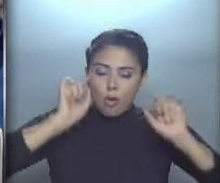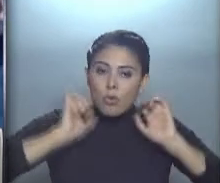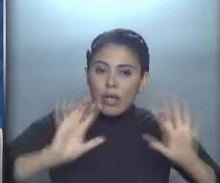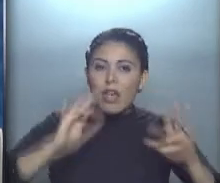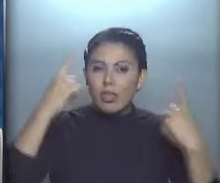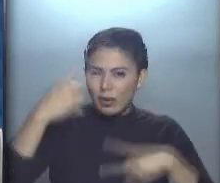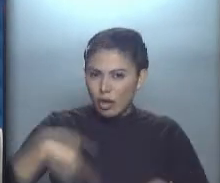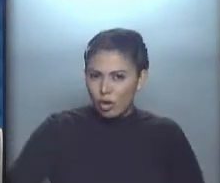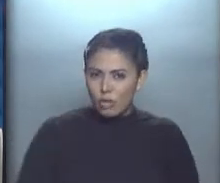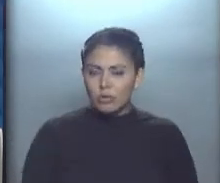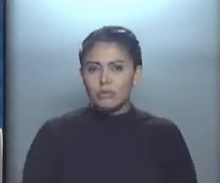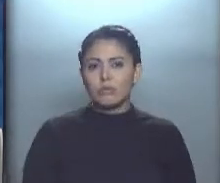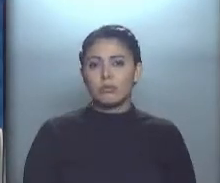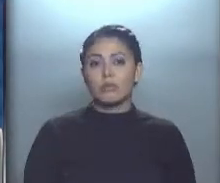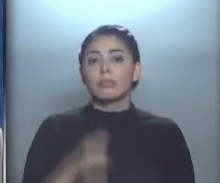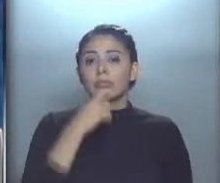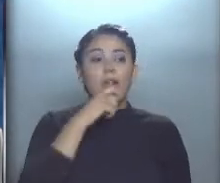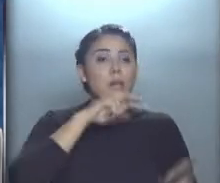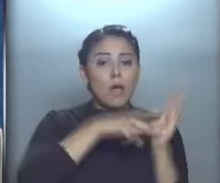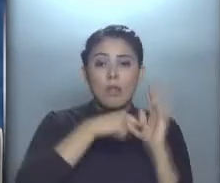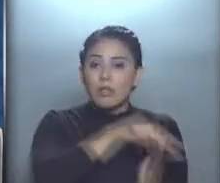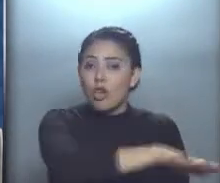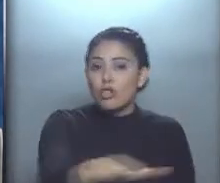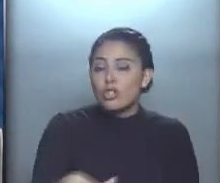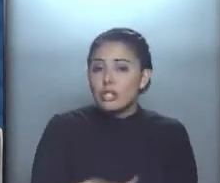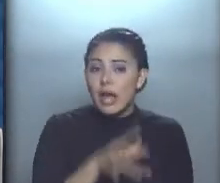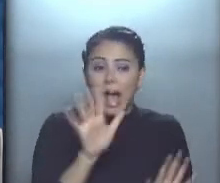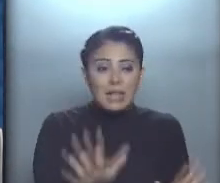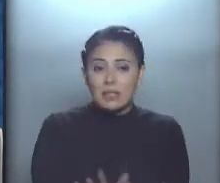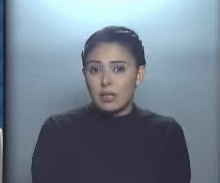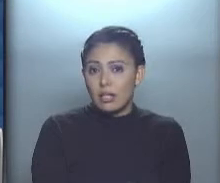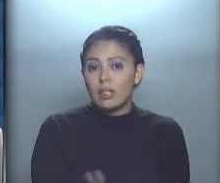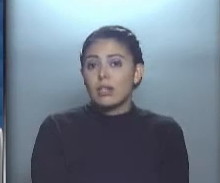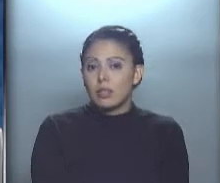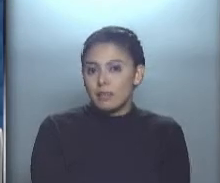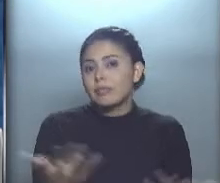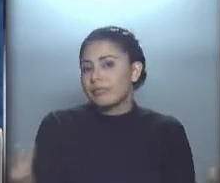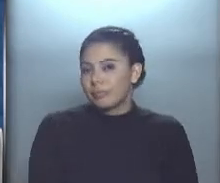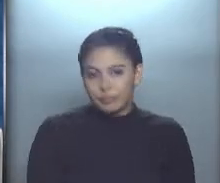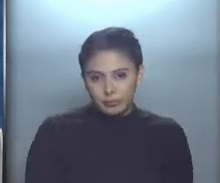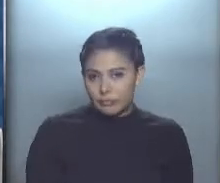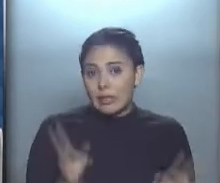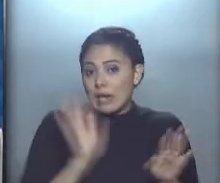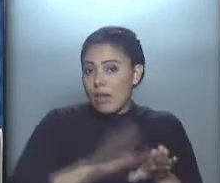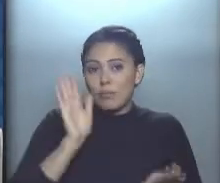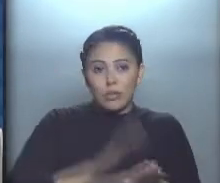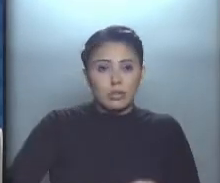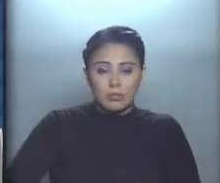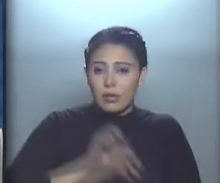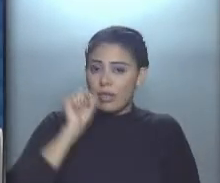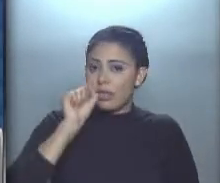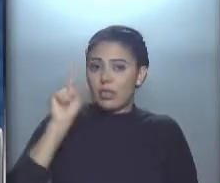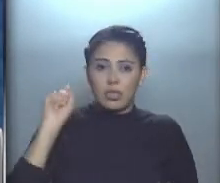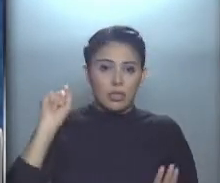para muchas cosas, frente a conflictos sociales que se manifiestan de esta naturaleza, es responsabilidad exclusiva